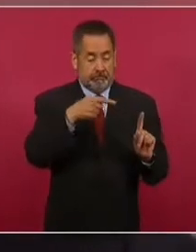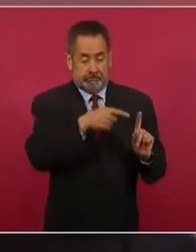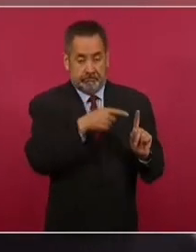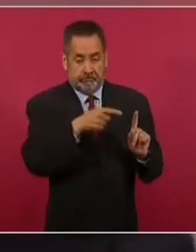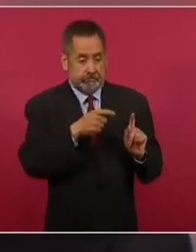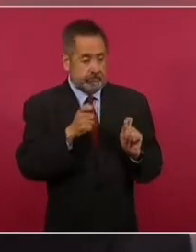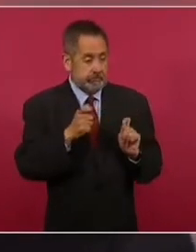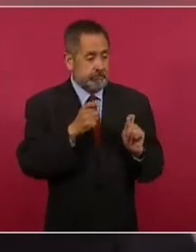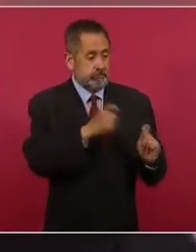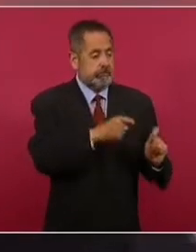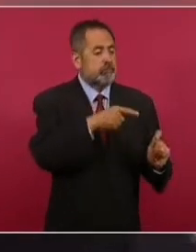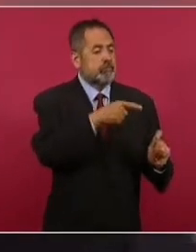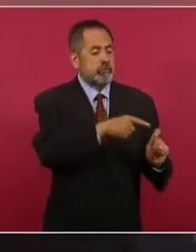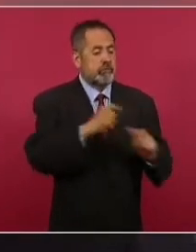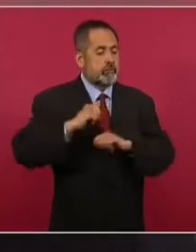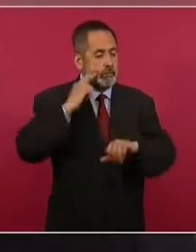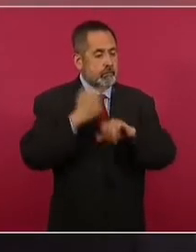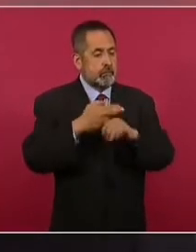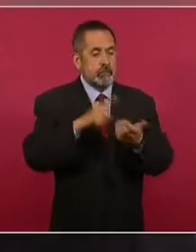al PAN,